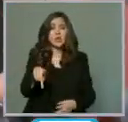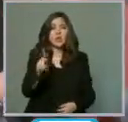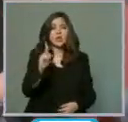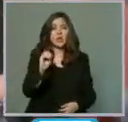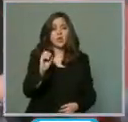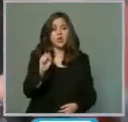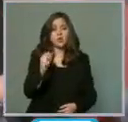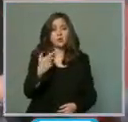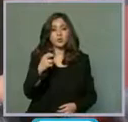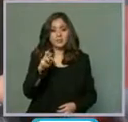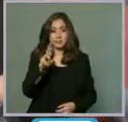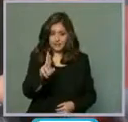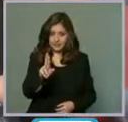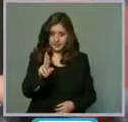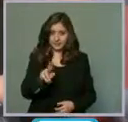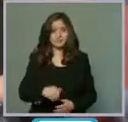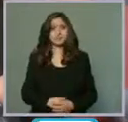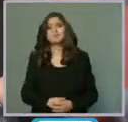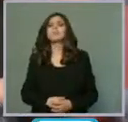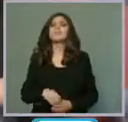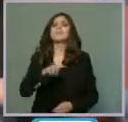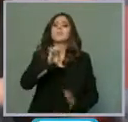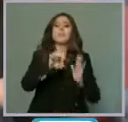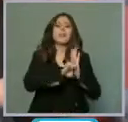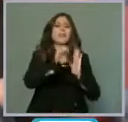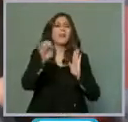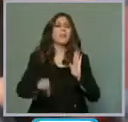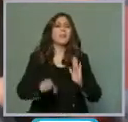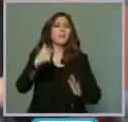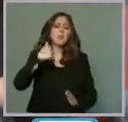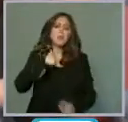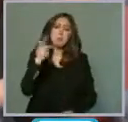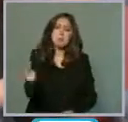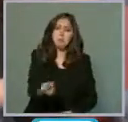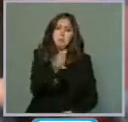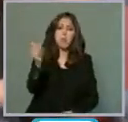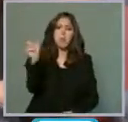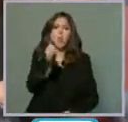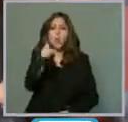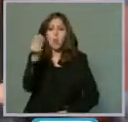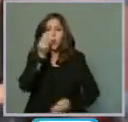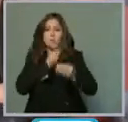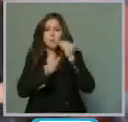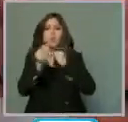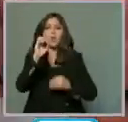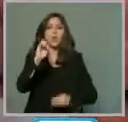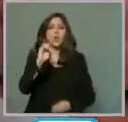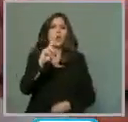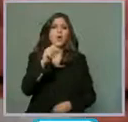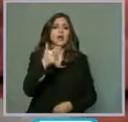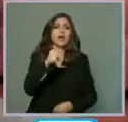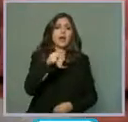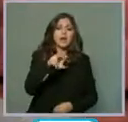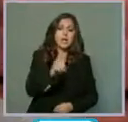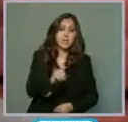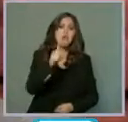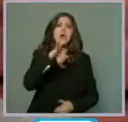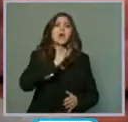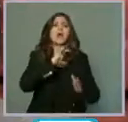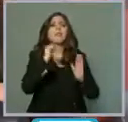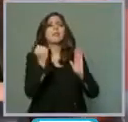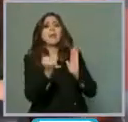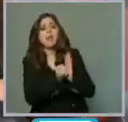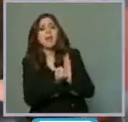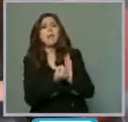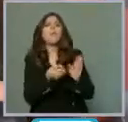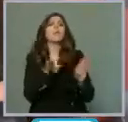como con la cosa como cuando vamos a comprar algo orgánico, ¿no? Que te tienes que fijar que si tiene la etiqueta, que si cómo fue el proceso,